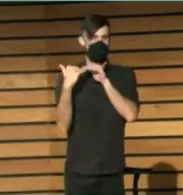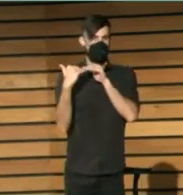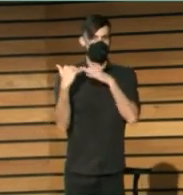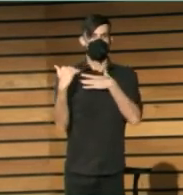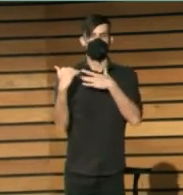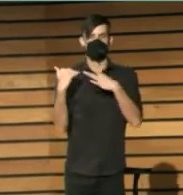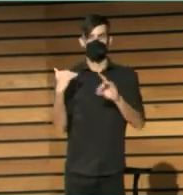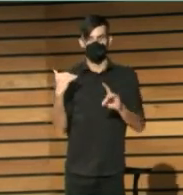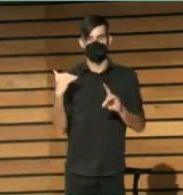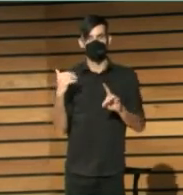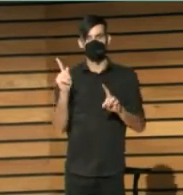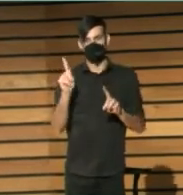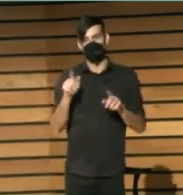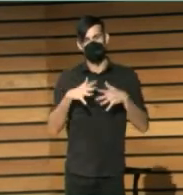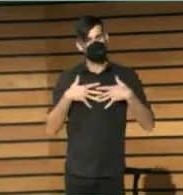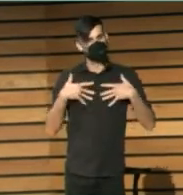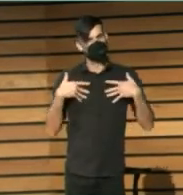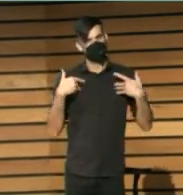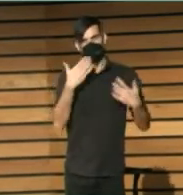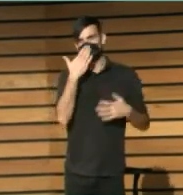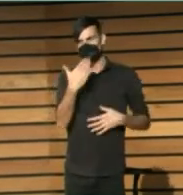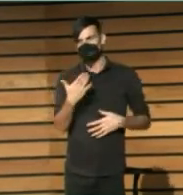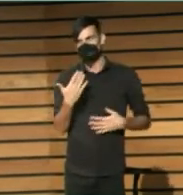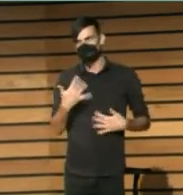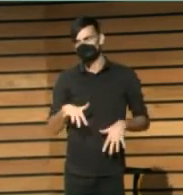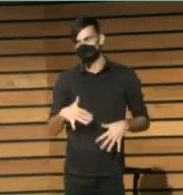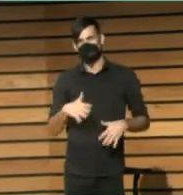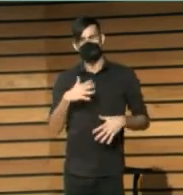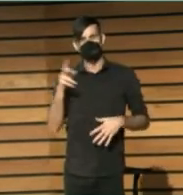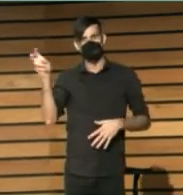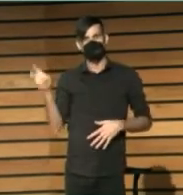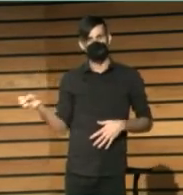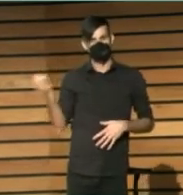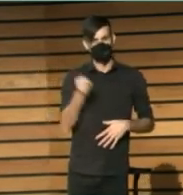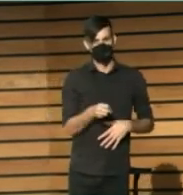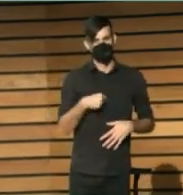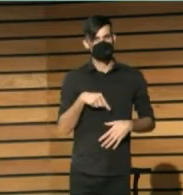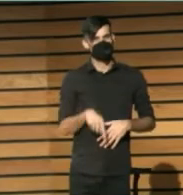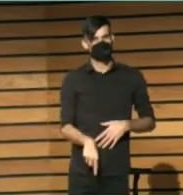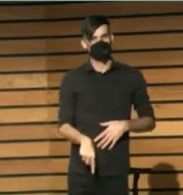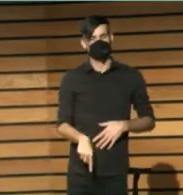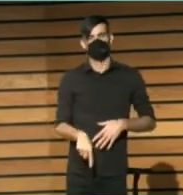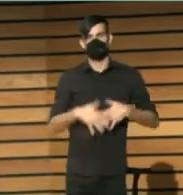Es muy emocionante, la verdad, les digo, estar aquí. Ustedes tienen un papel